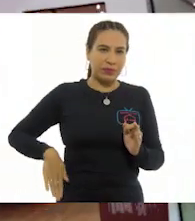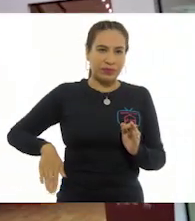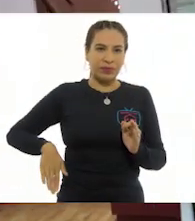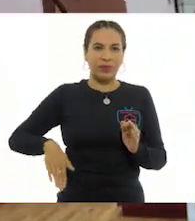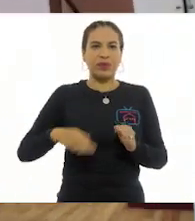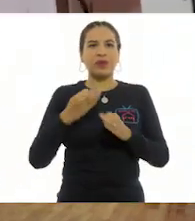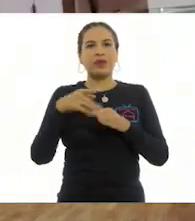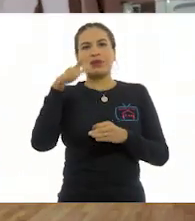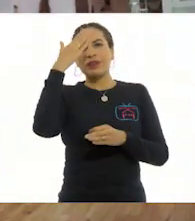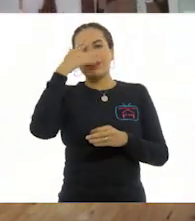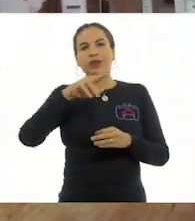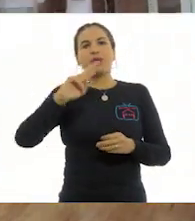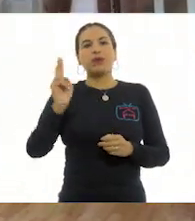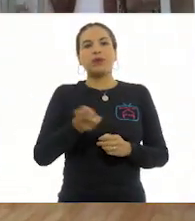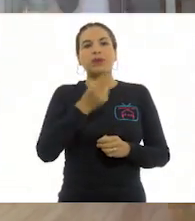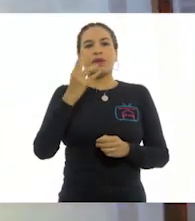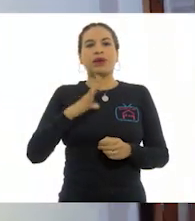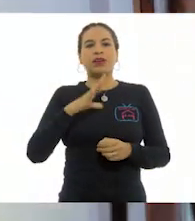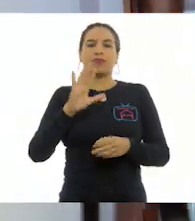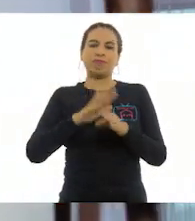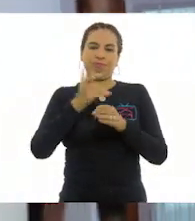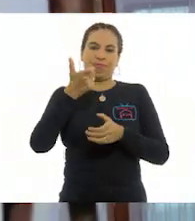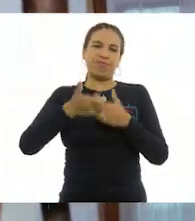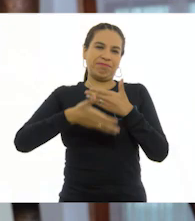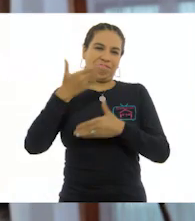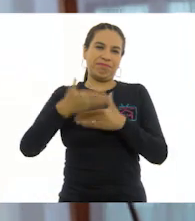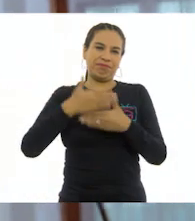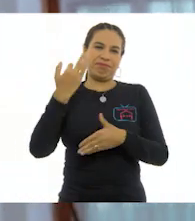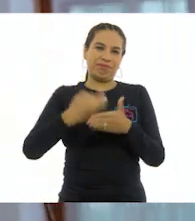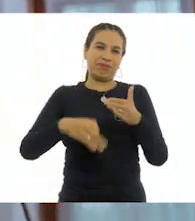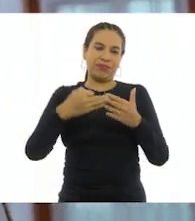como sabemos que las universidades en general tienen pocos recursos,